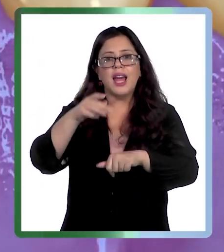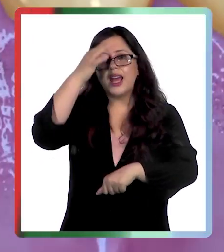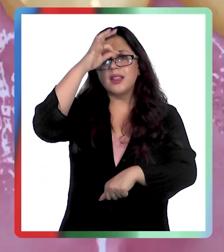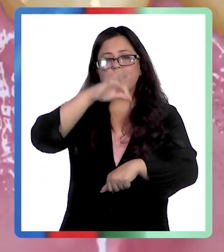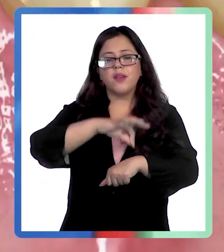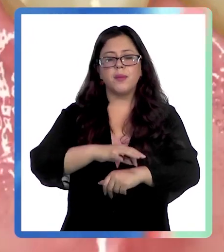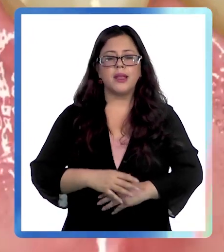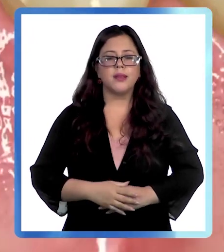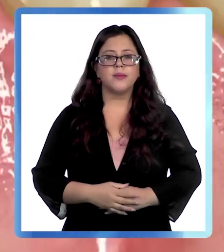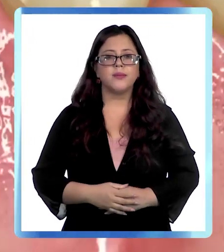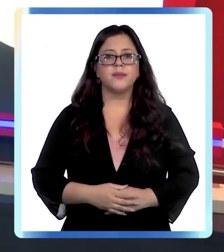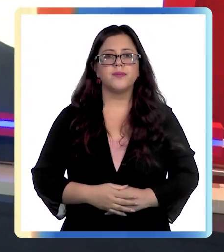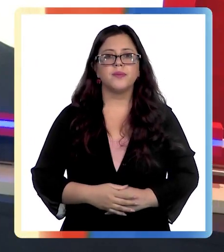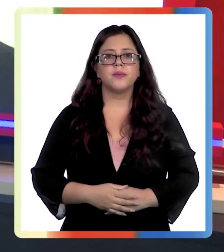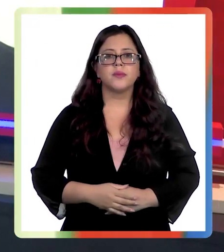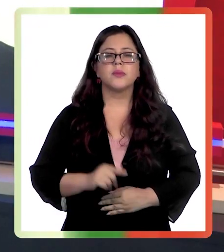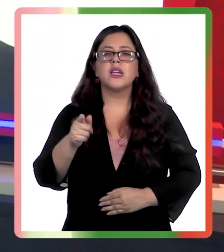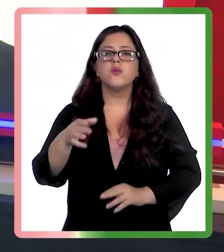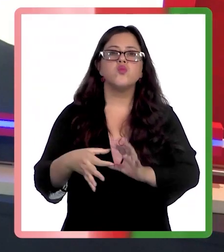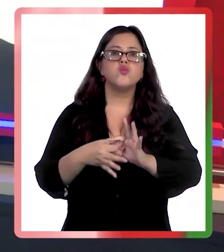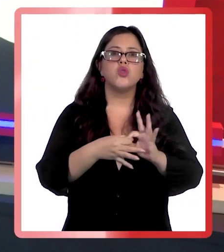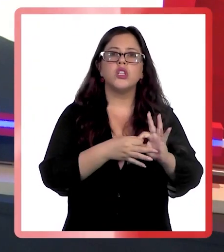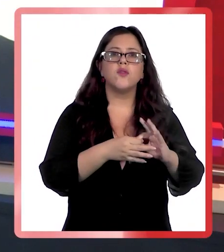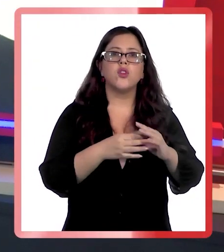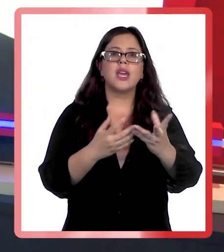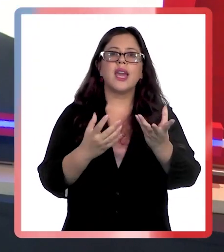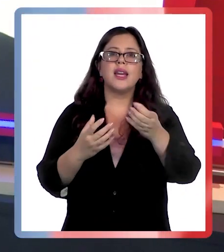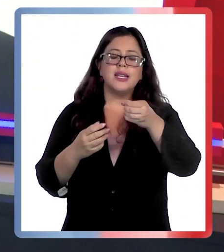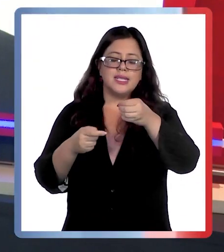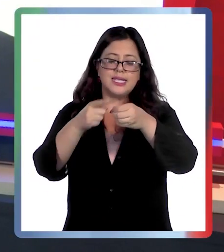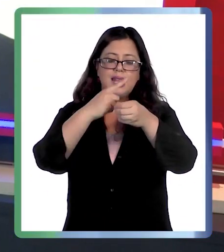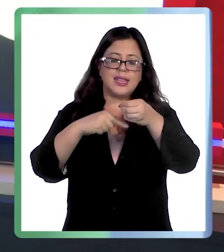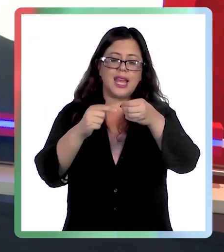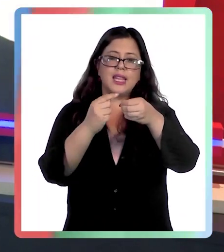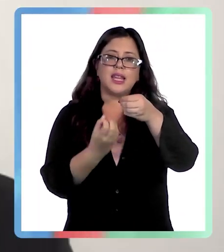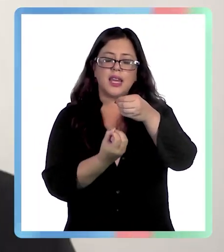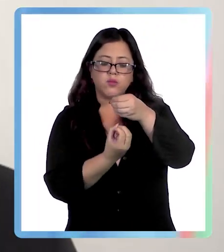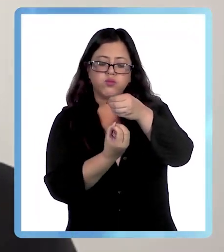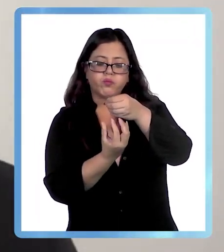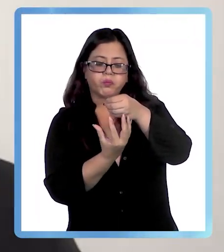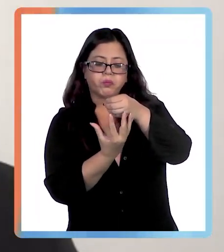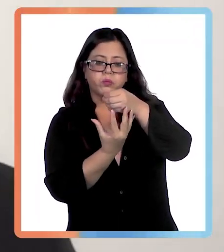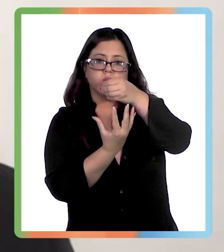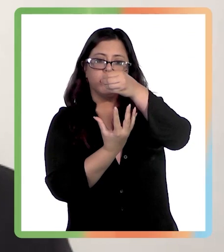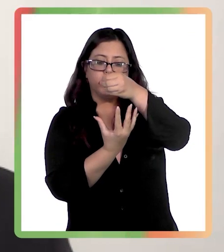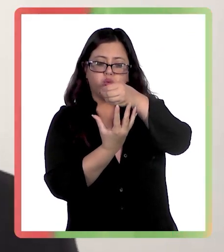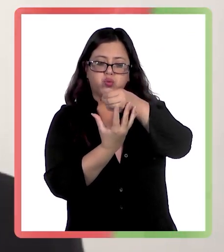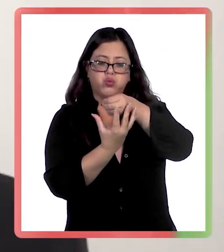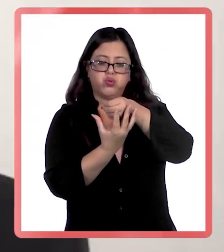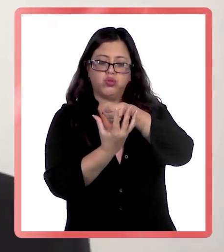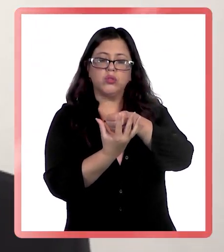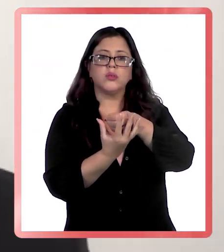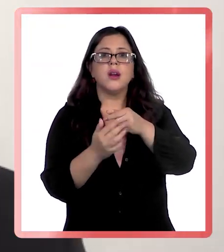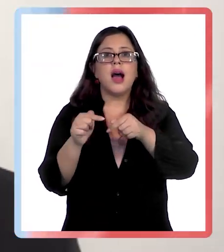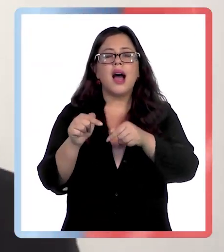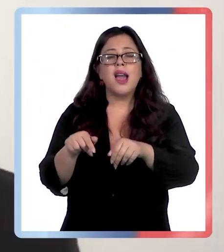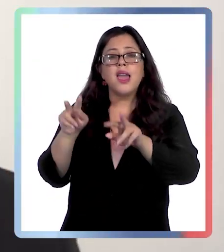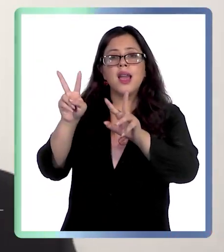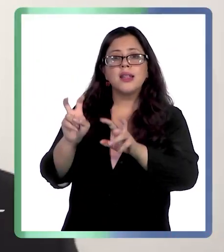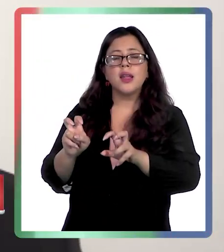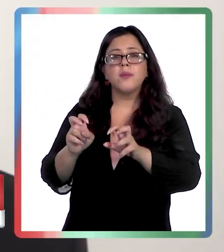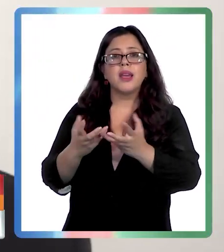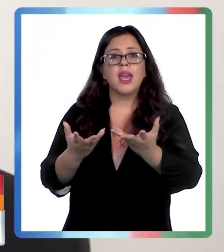per y cuál es la causa de la retracción de las encías la retracción de encía a través de los